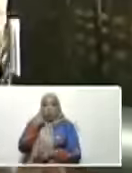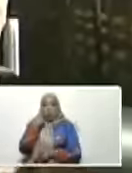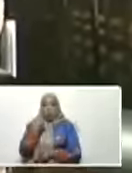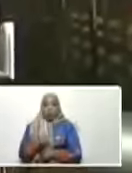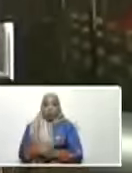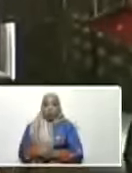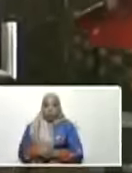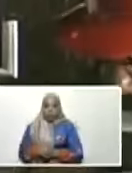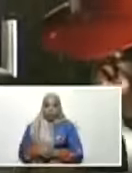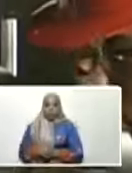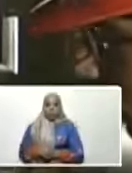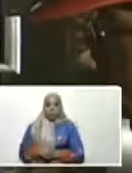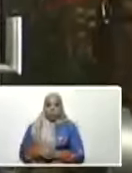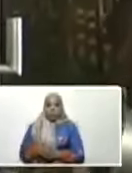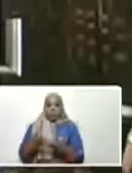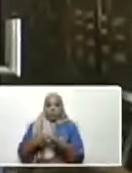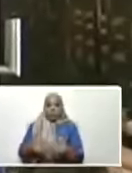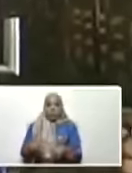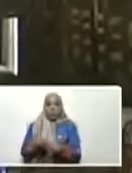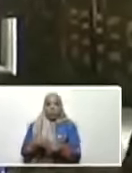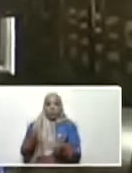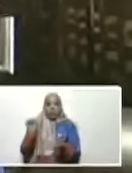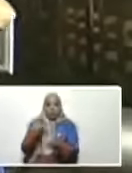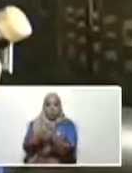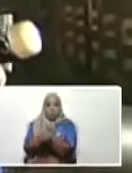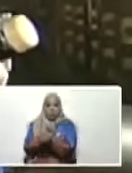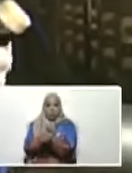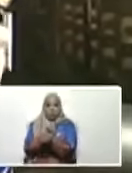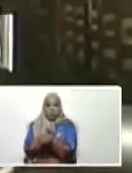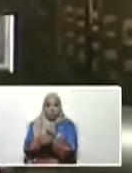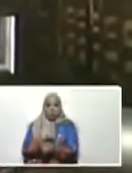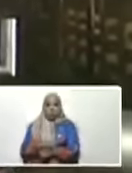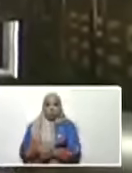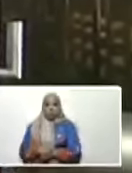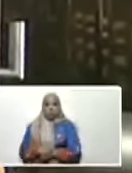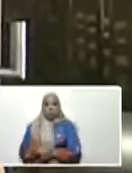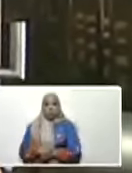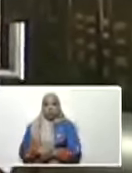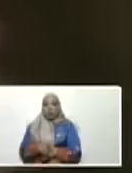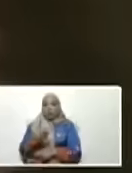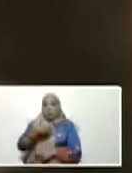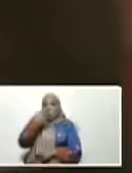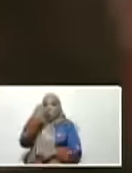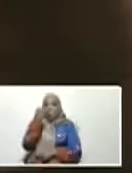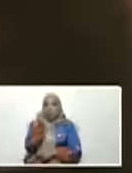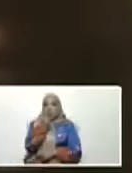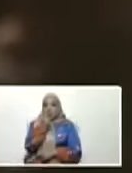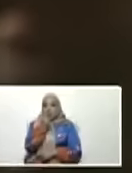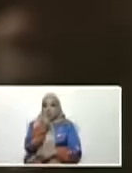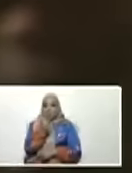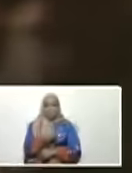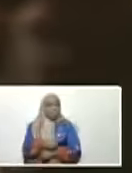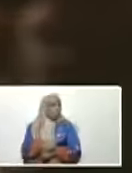el crudo que tenemos aquí en Boscán. Entonces lo puedo agregar jugo verde que yo tomo.